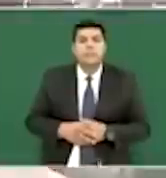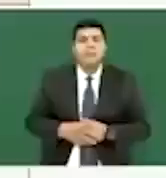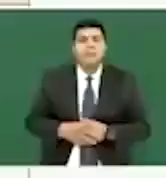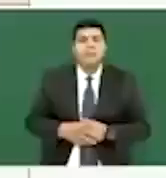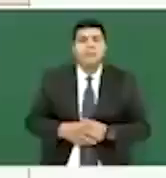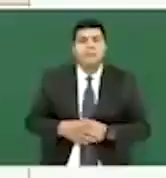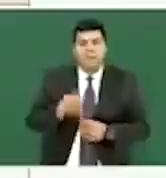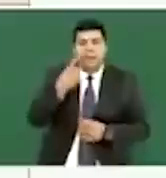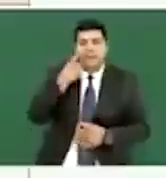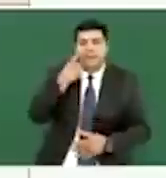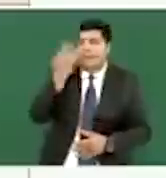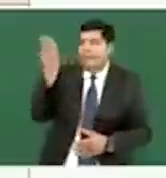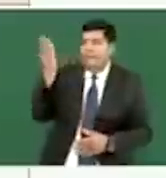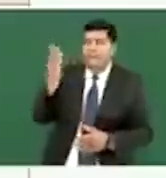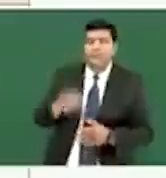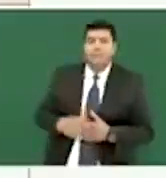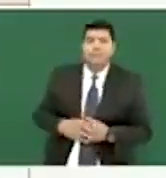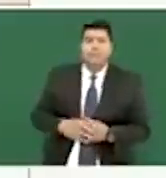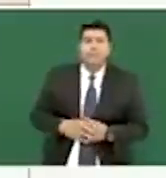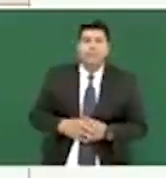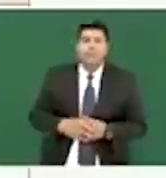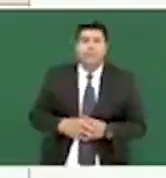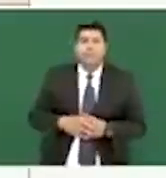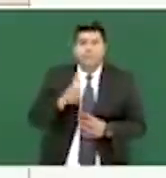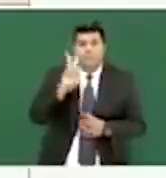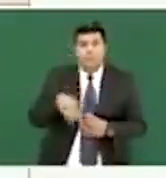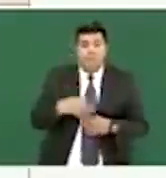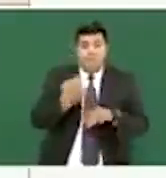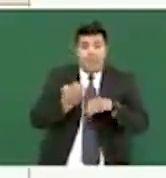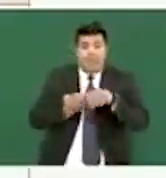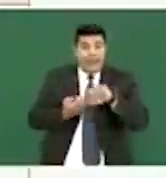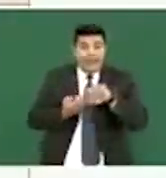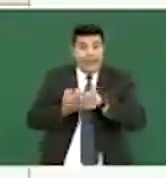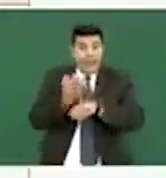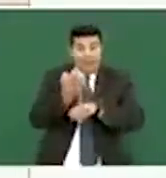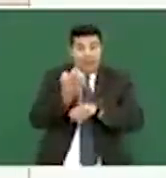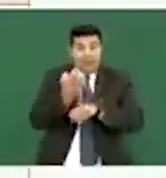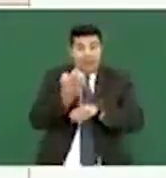mire cómo en pocos estados.